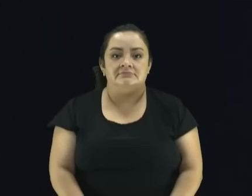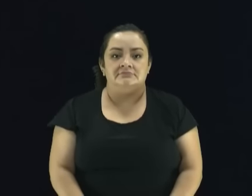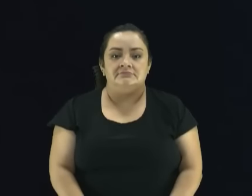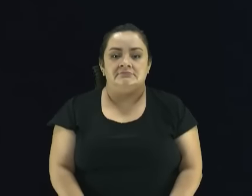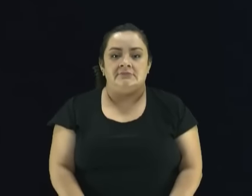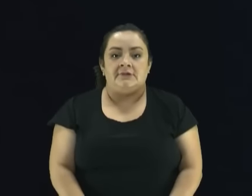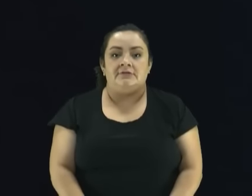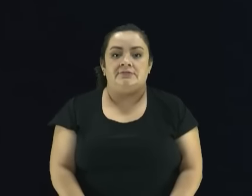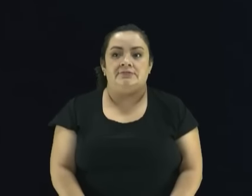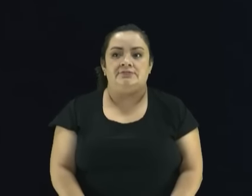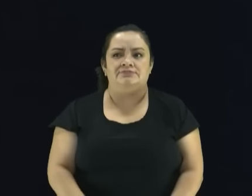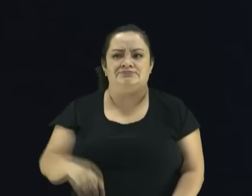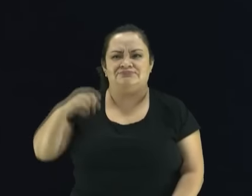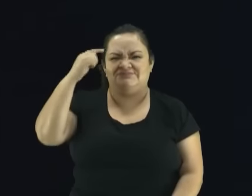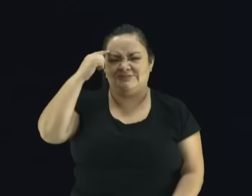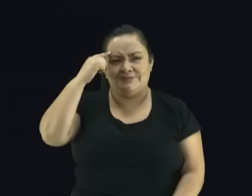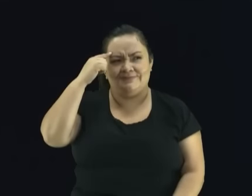eso genera